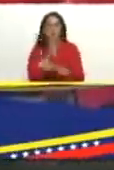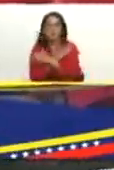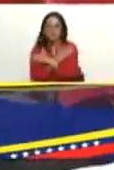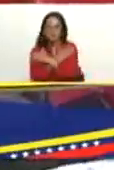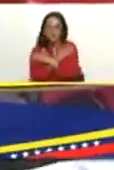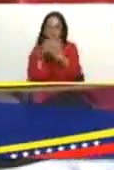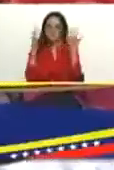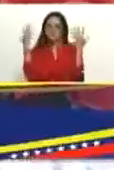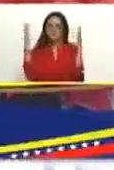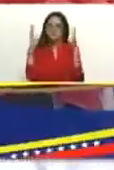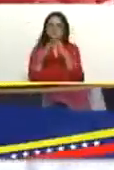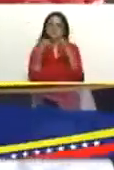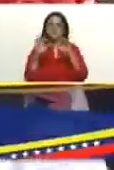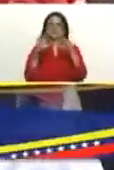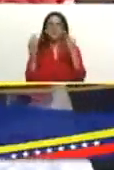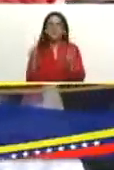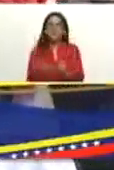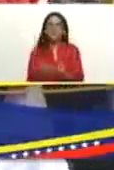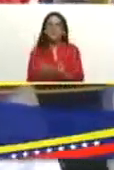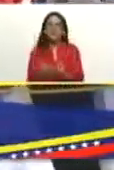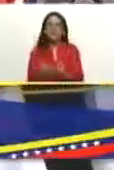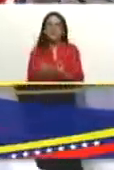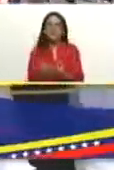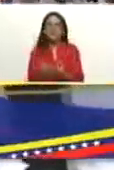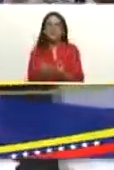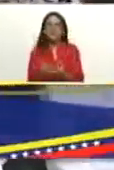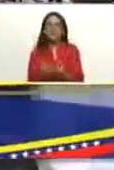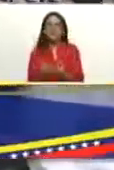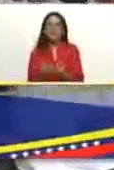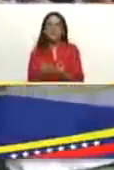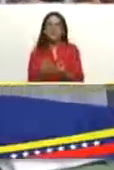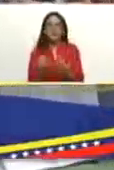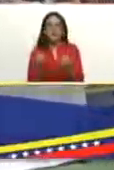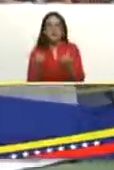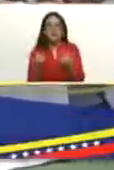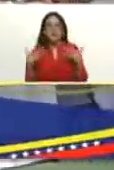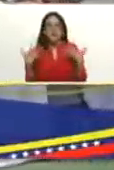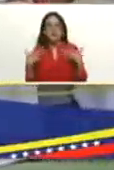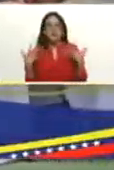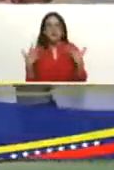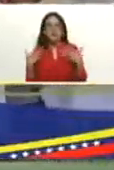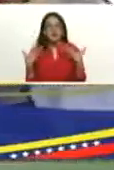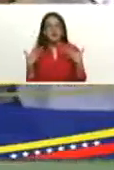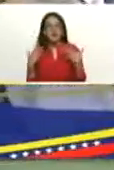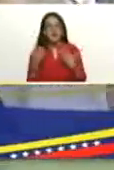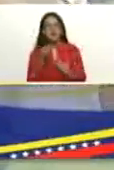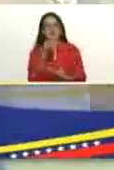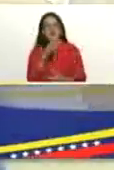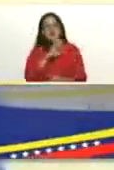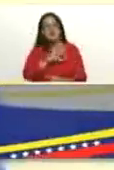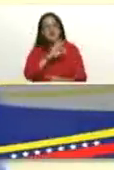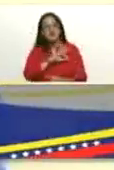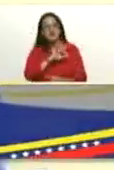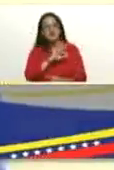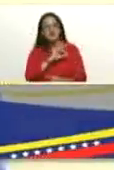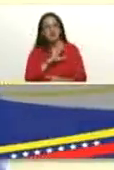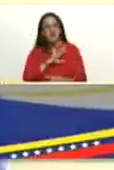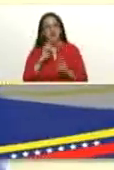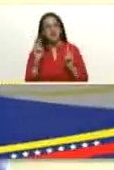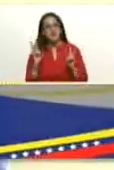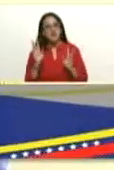Felicidades a toda la familia, bueno, que ya disfrutan del beneficio de una